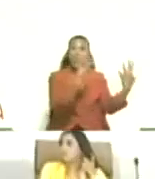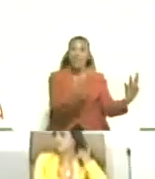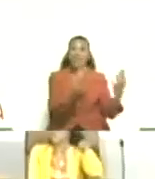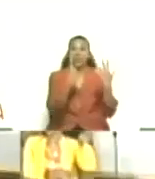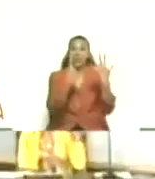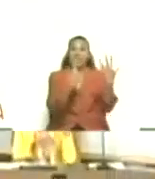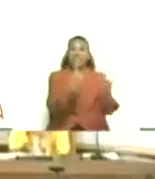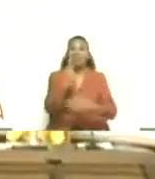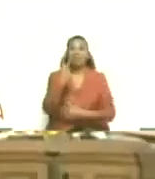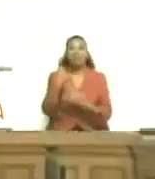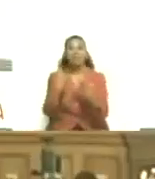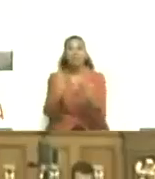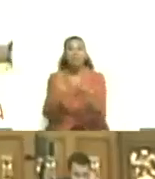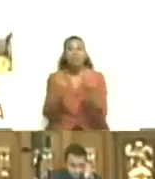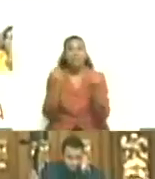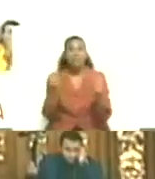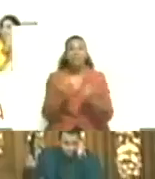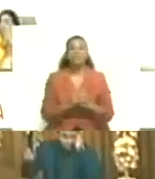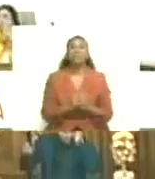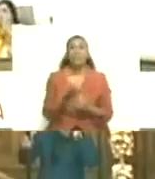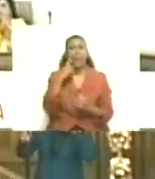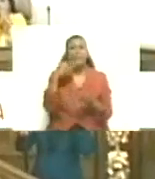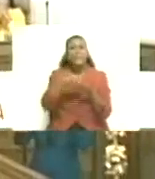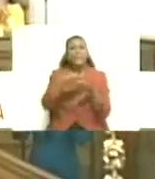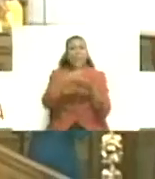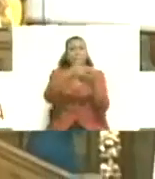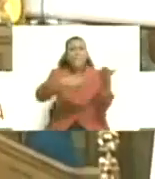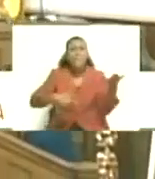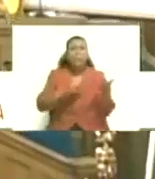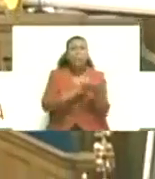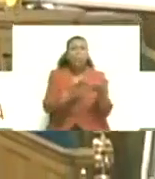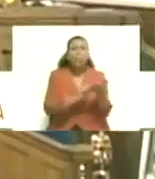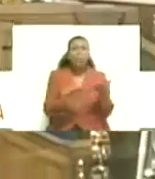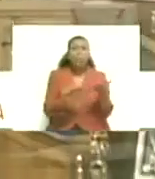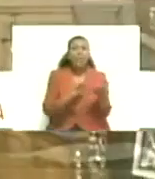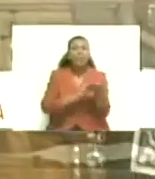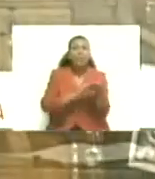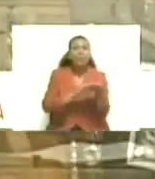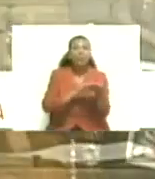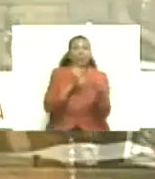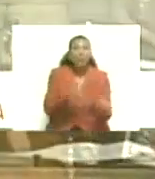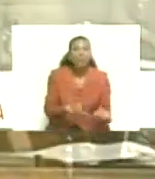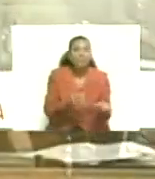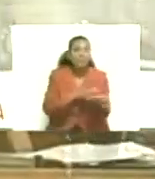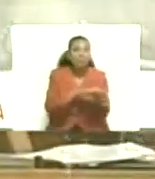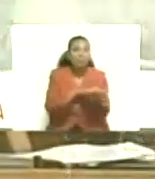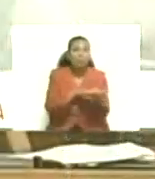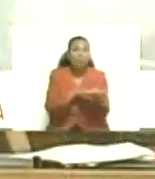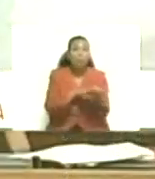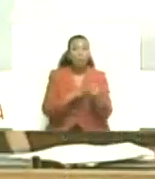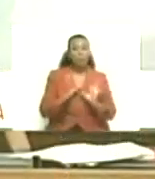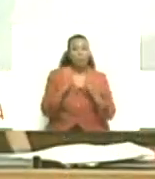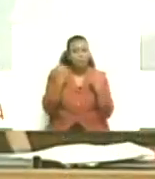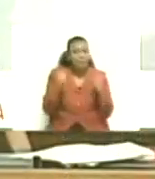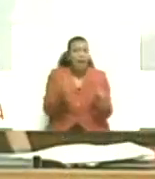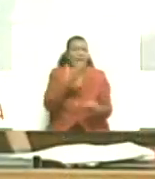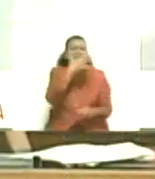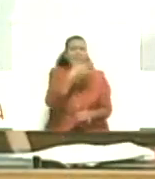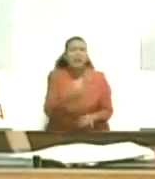1966 pide que se resuelva de manera práctica,